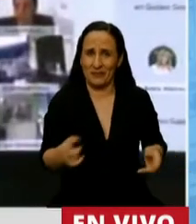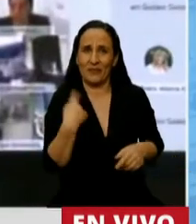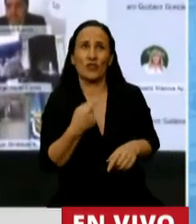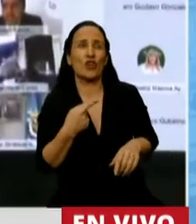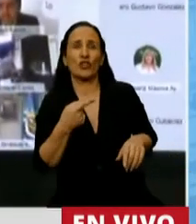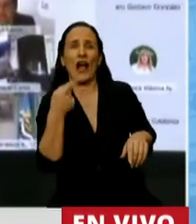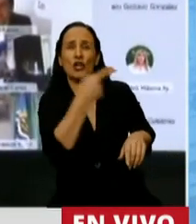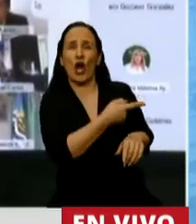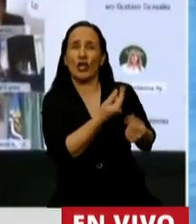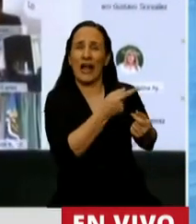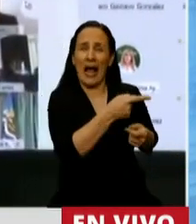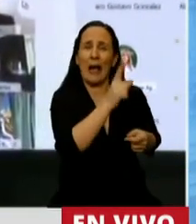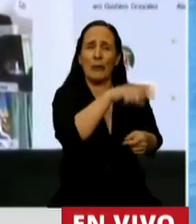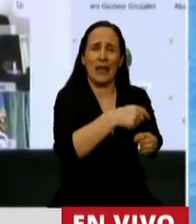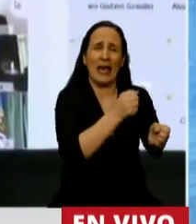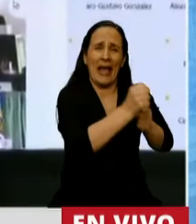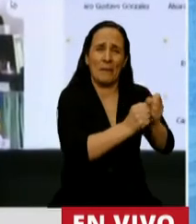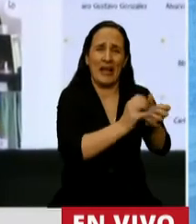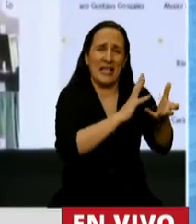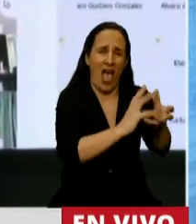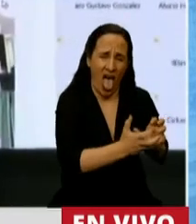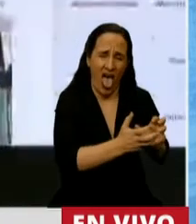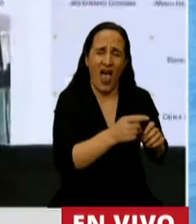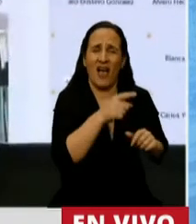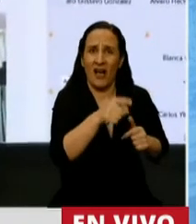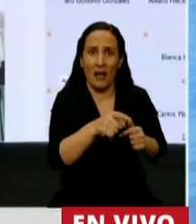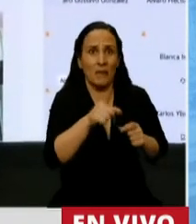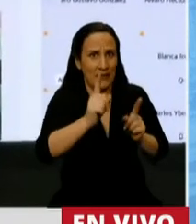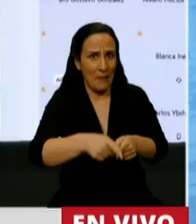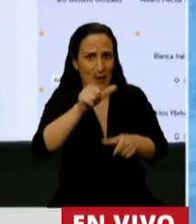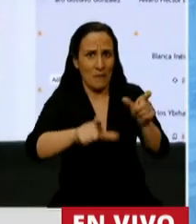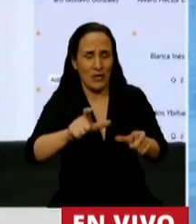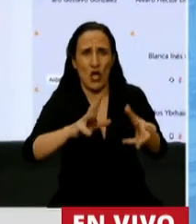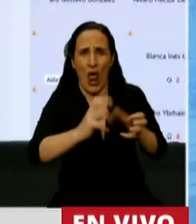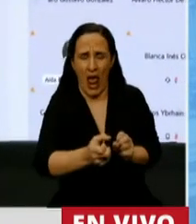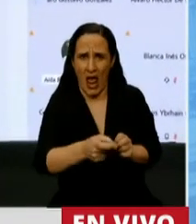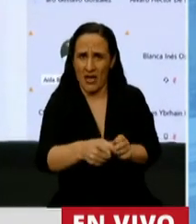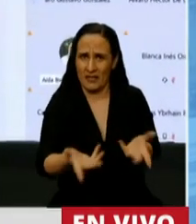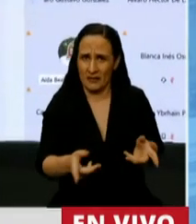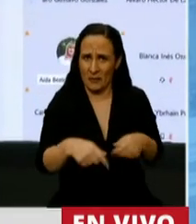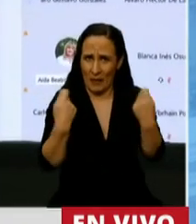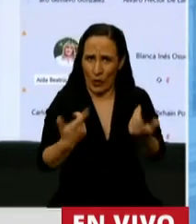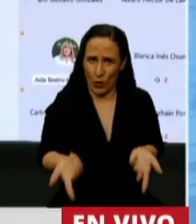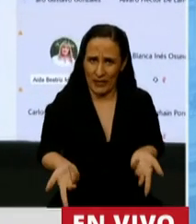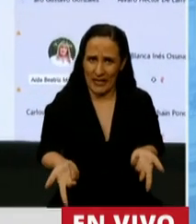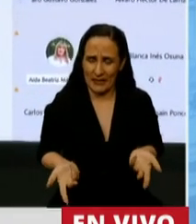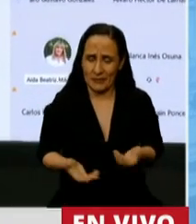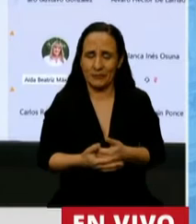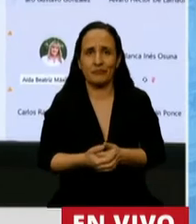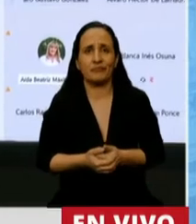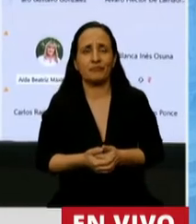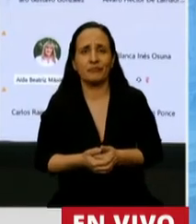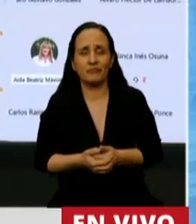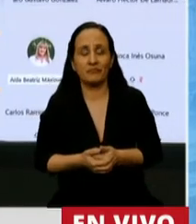se afecta tanto al empresario en el comerciante como el más postergado de los ciudadanos como analogía señora presidente